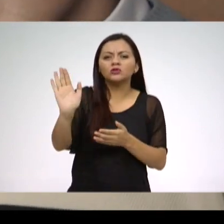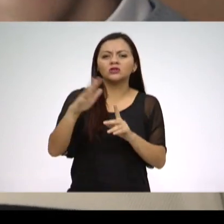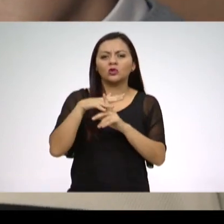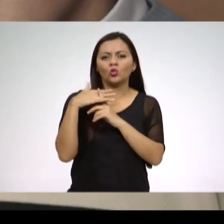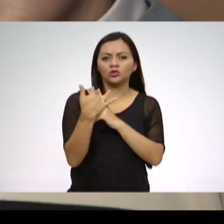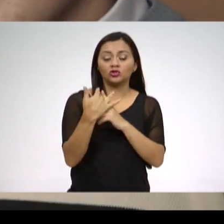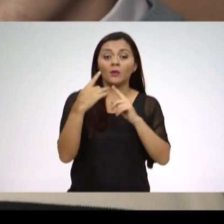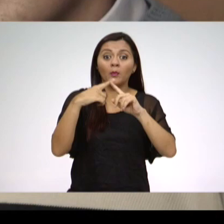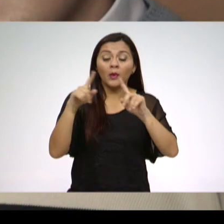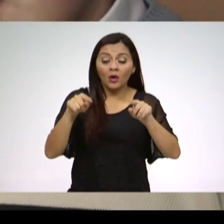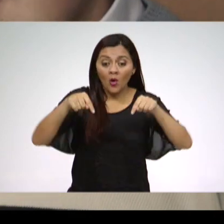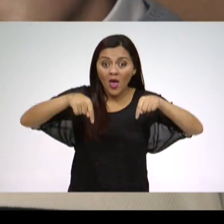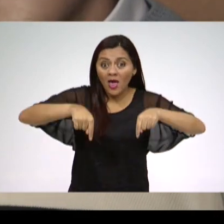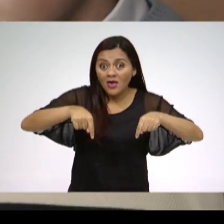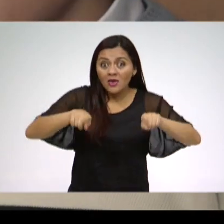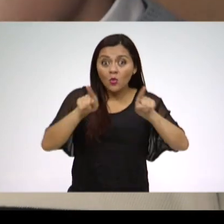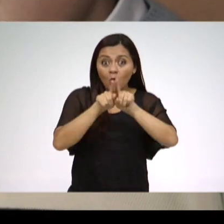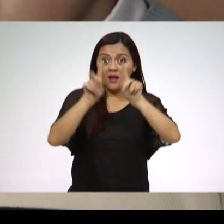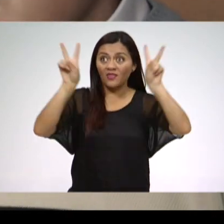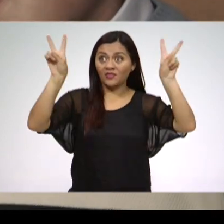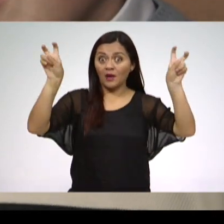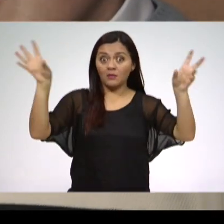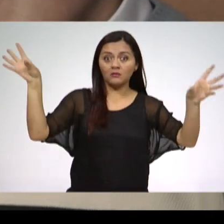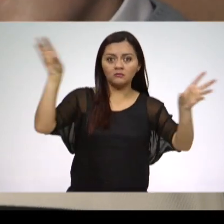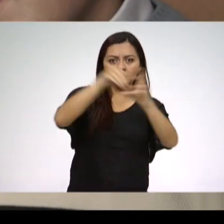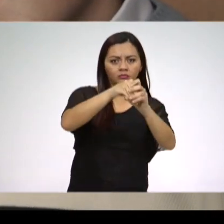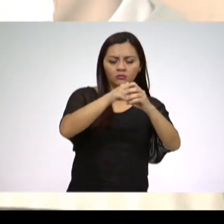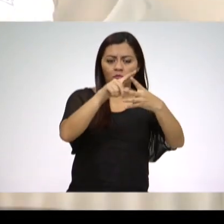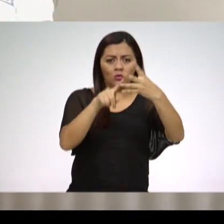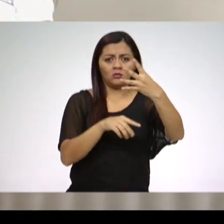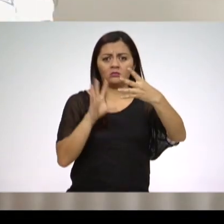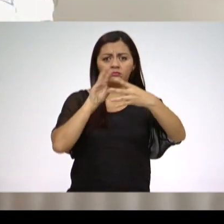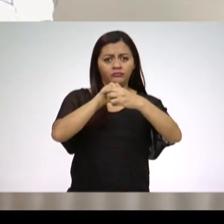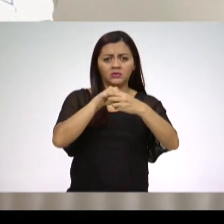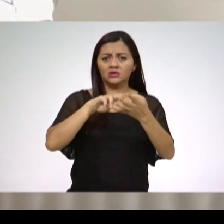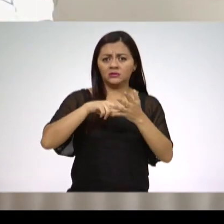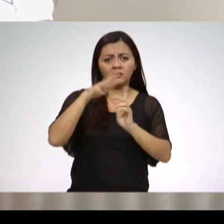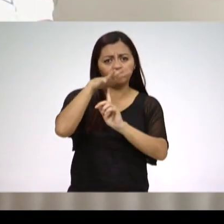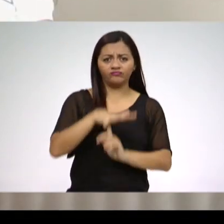le metemos en este mismo tema, se considera como bullying.